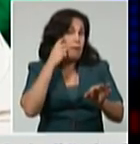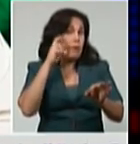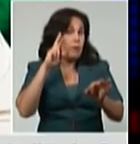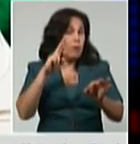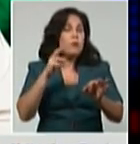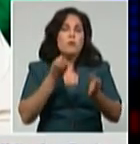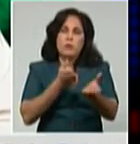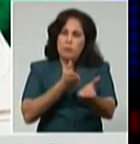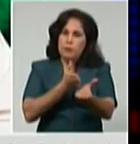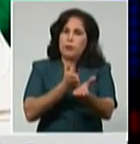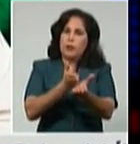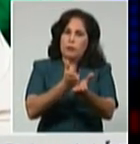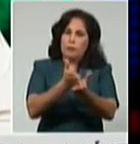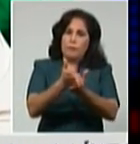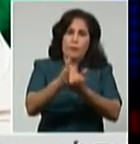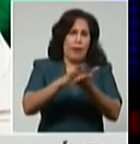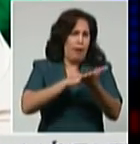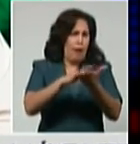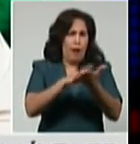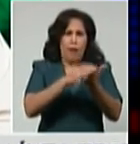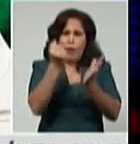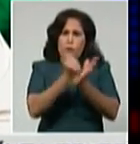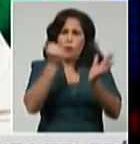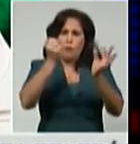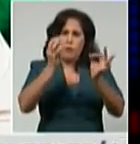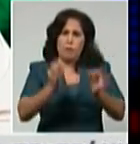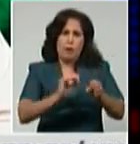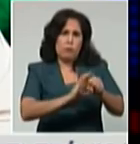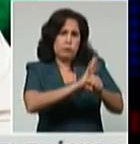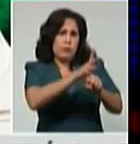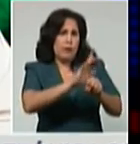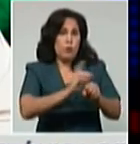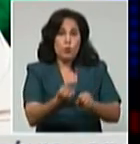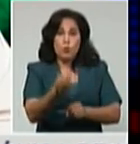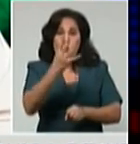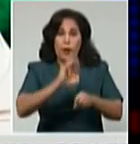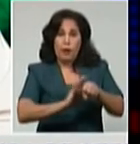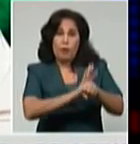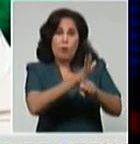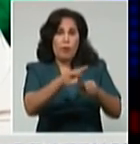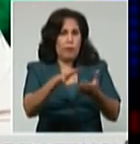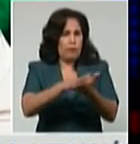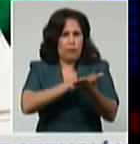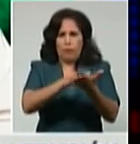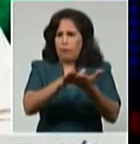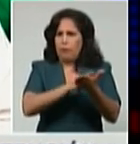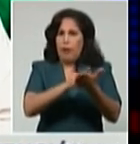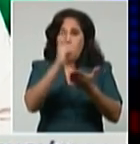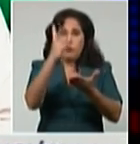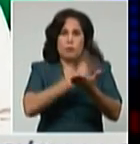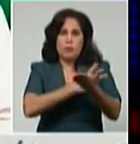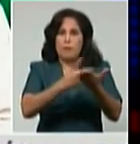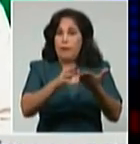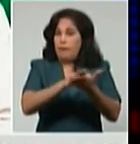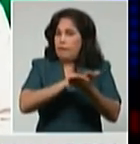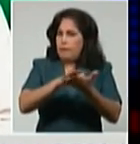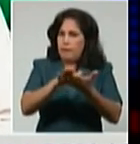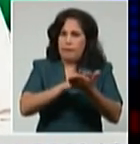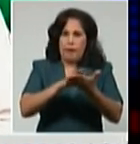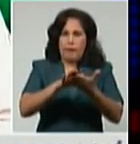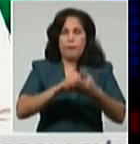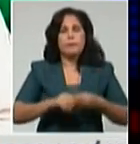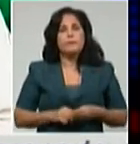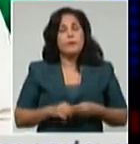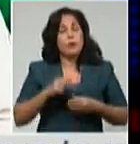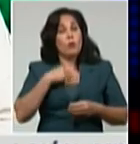mantienen sin confirmar casos de COVID-19 desde hace más de 15 días y, como siempre